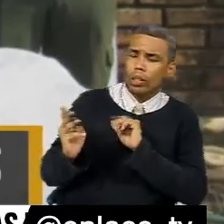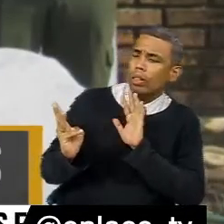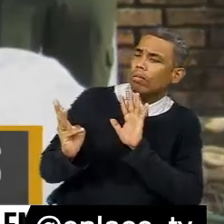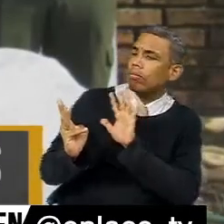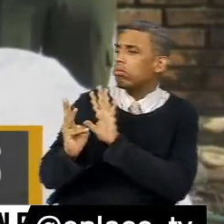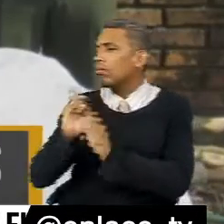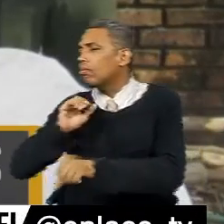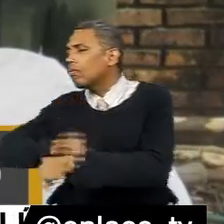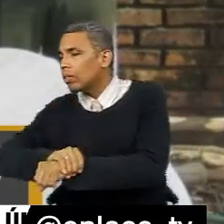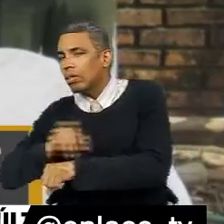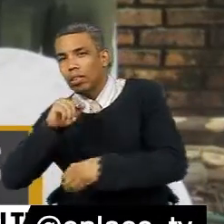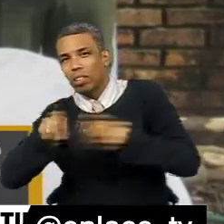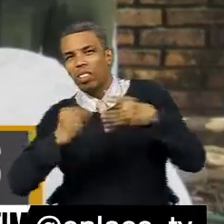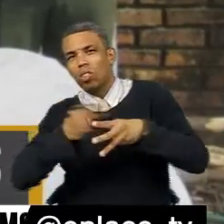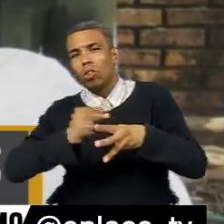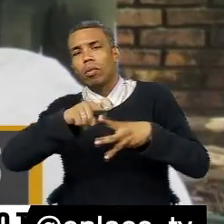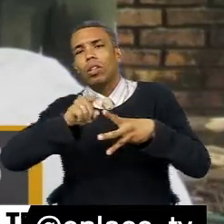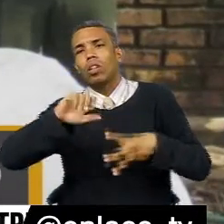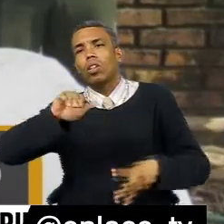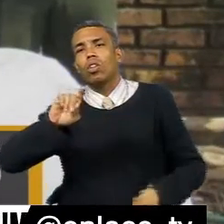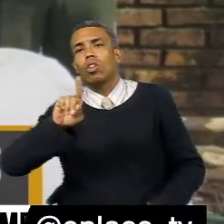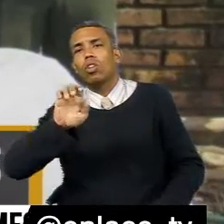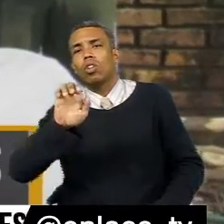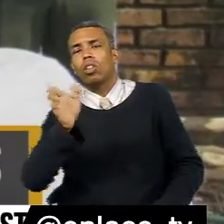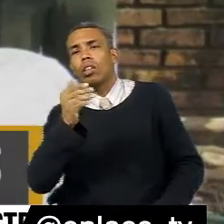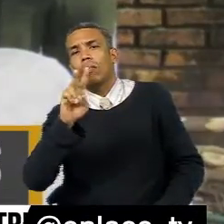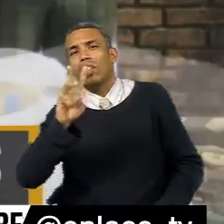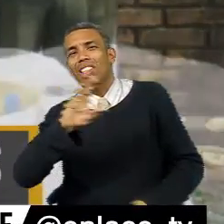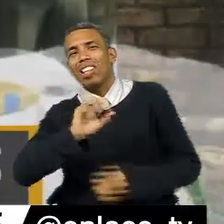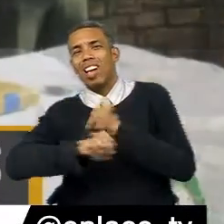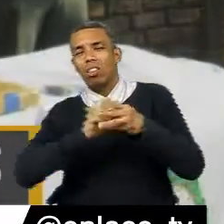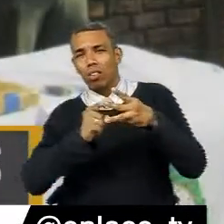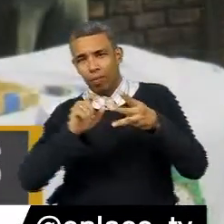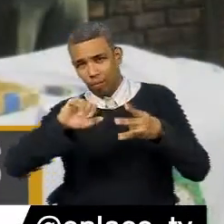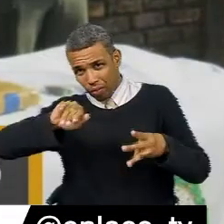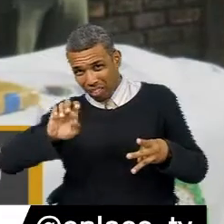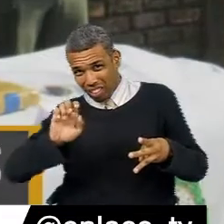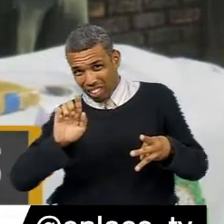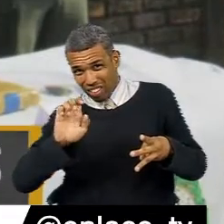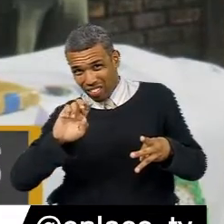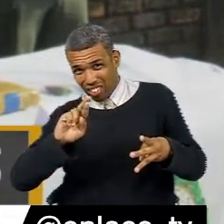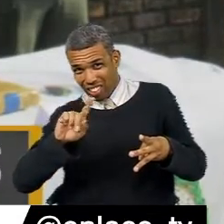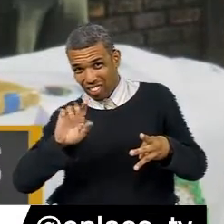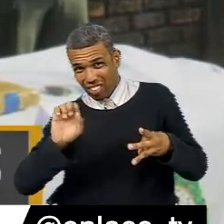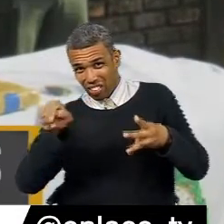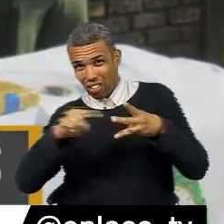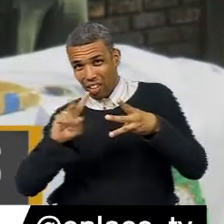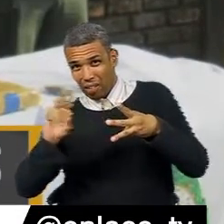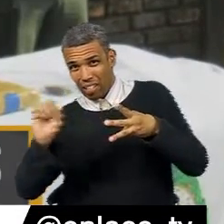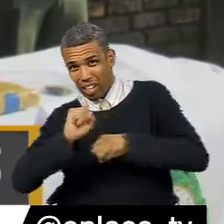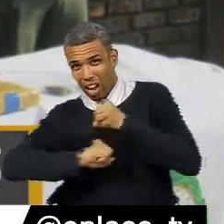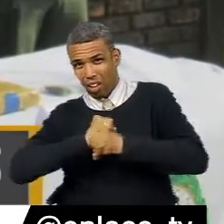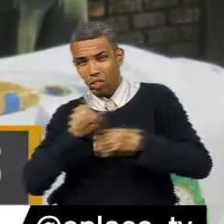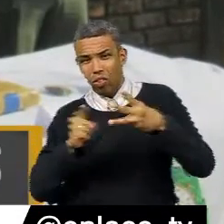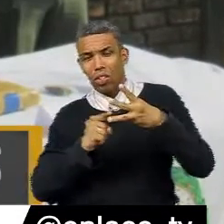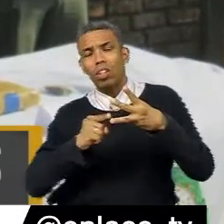responden a los nombres de José Abel Villa, de 23 años de edad, Jefferson Giraldo Gallego, de 20 años, y Fabián Orlando Sosa, de